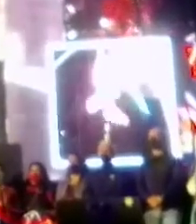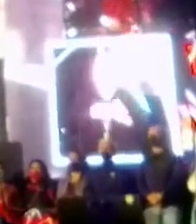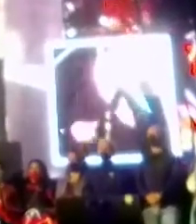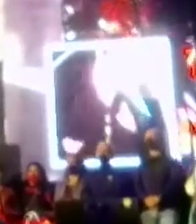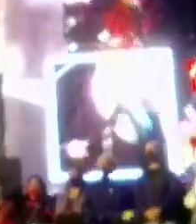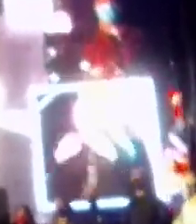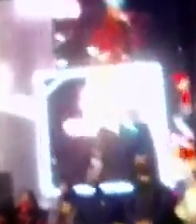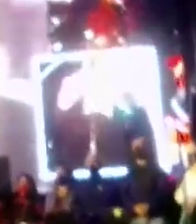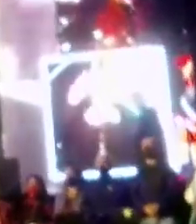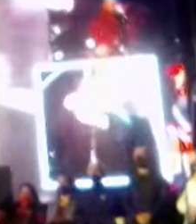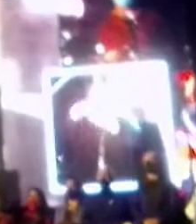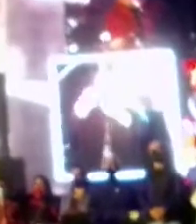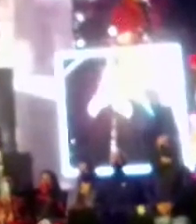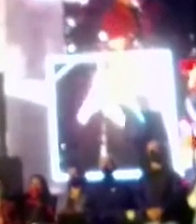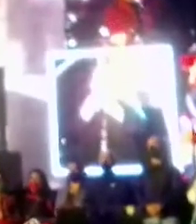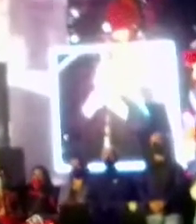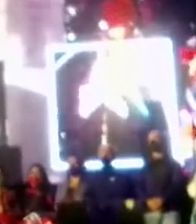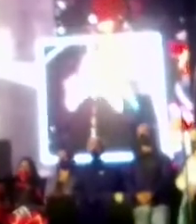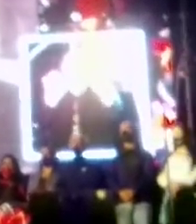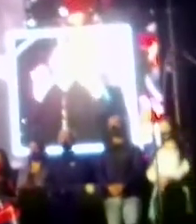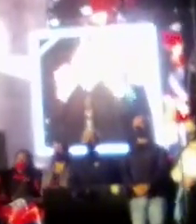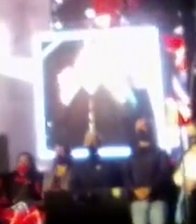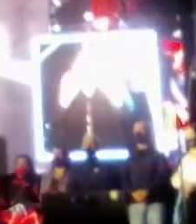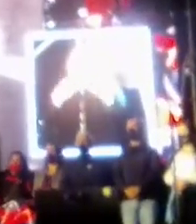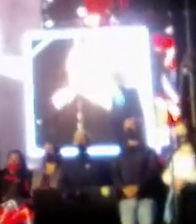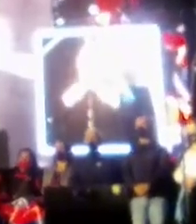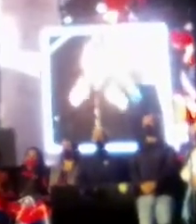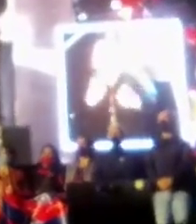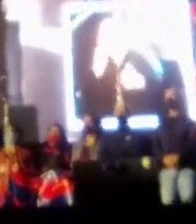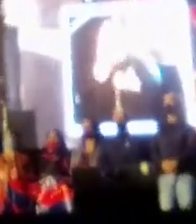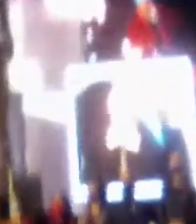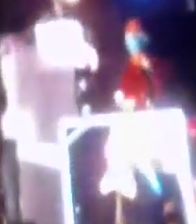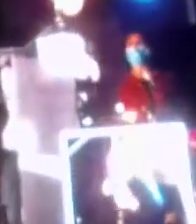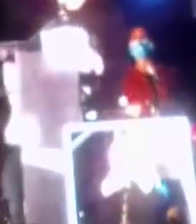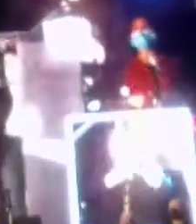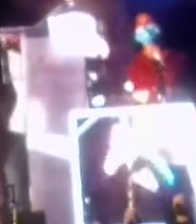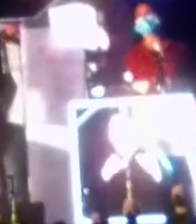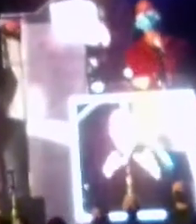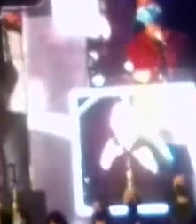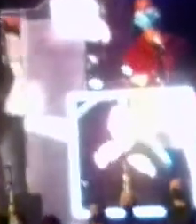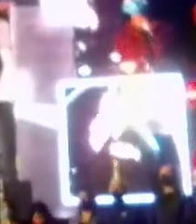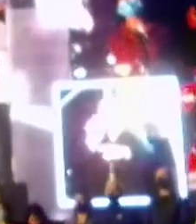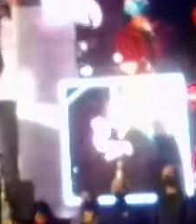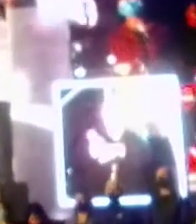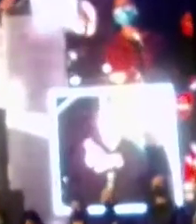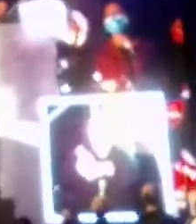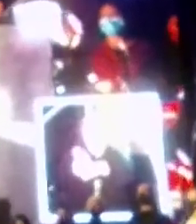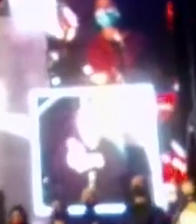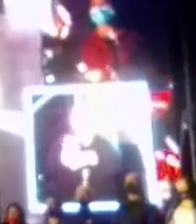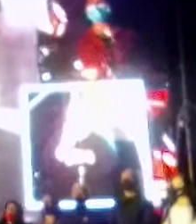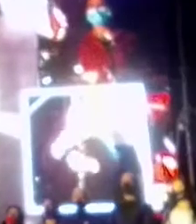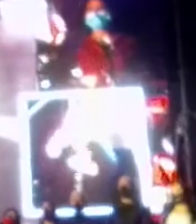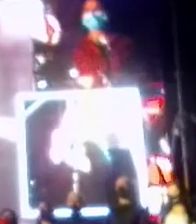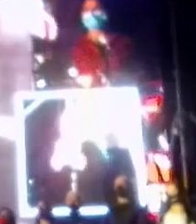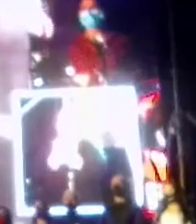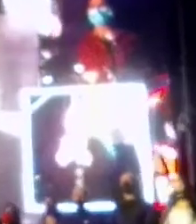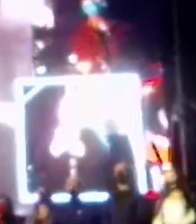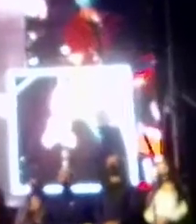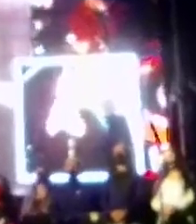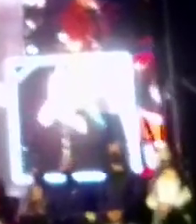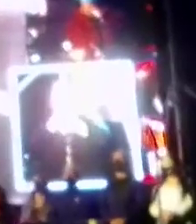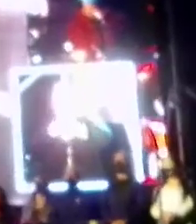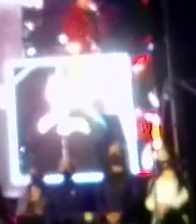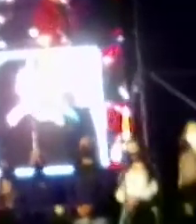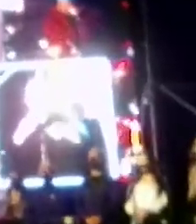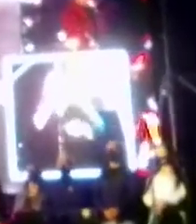y las mayorías parlamentarias no fueron sensibles a la defensa de los derechos ciudadanos. Nuestra solicitud no tuvo ningún eco. La